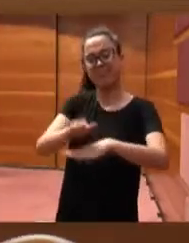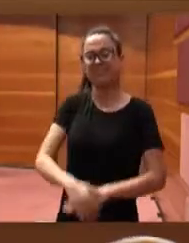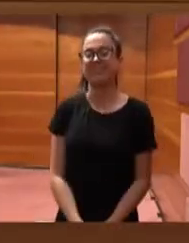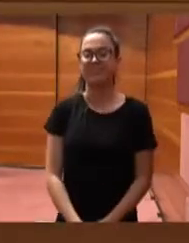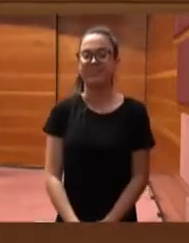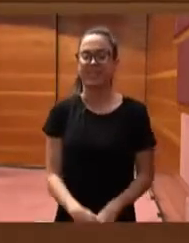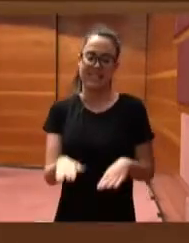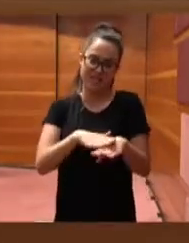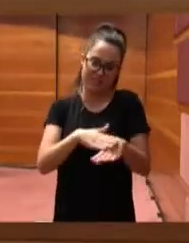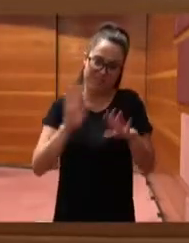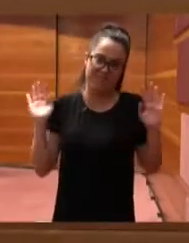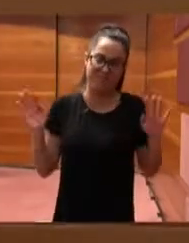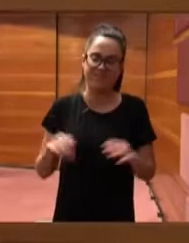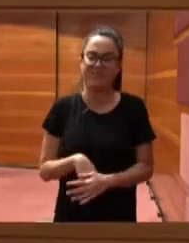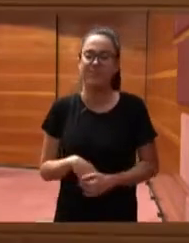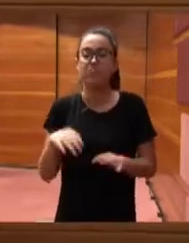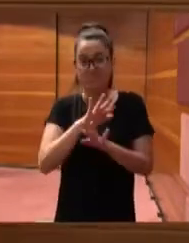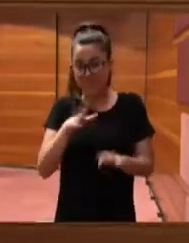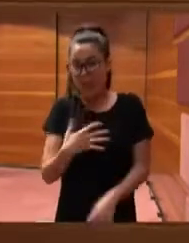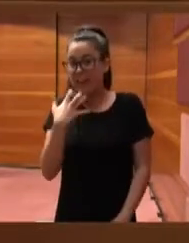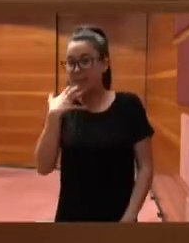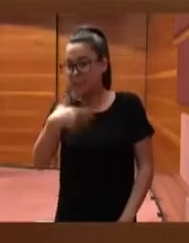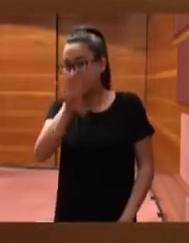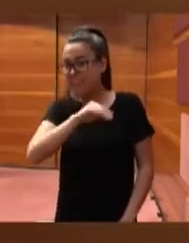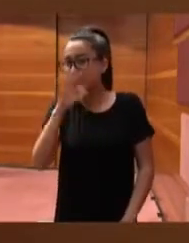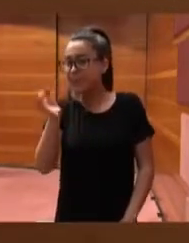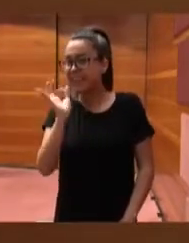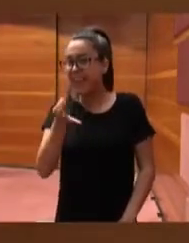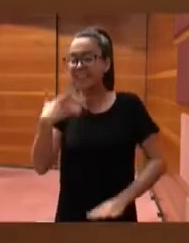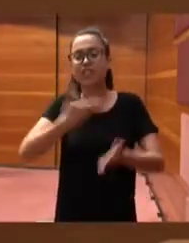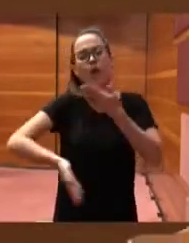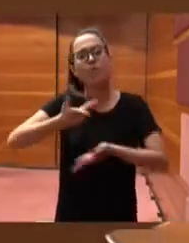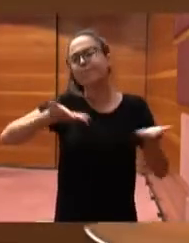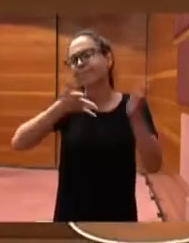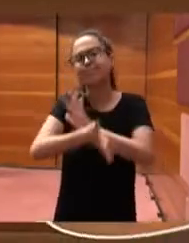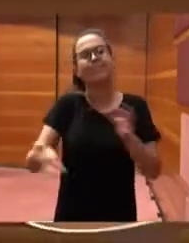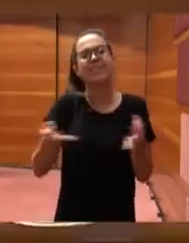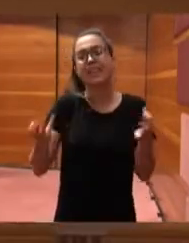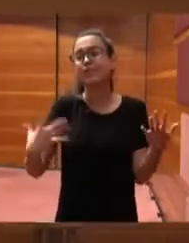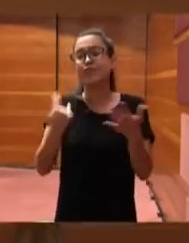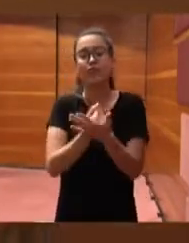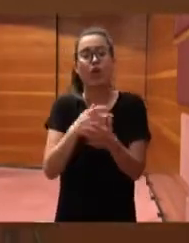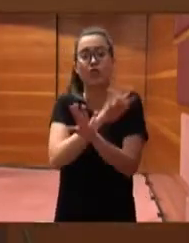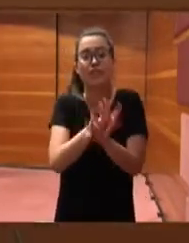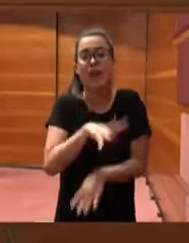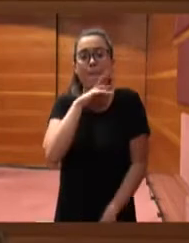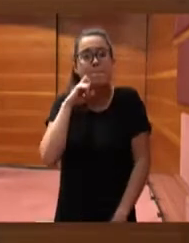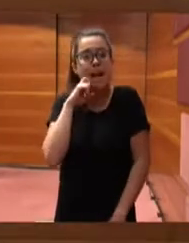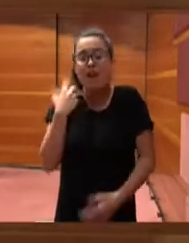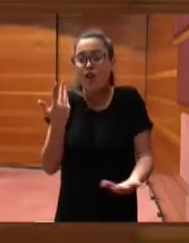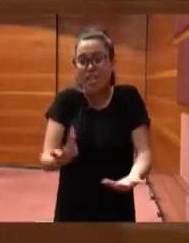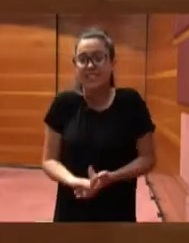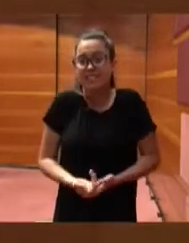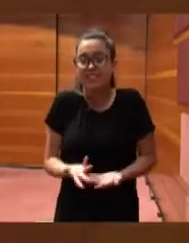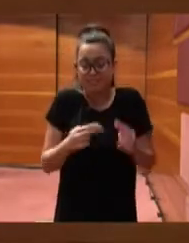Bien, disculpad, pero con eso se entiende el ejemplo, ¿verdad? De que cuando hablamos de colaborar, estamos hablando de que todos construimos valor público.